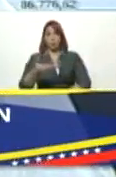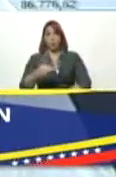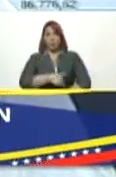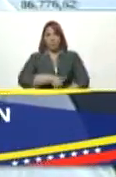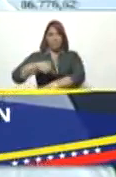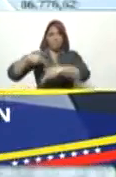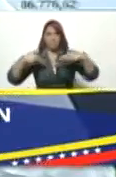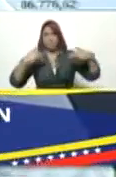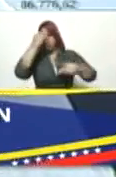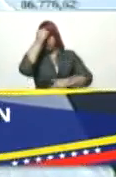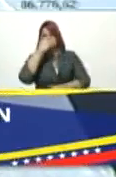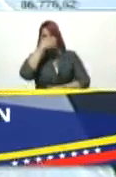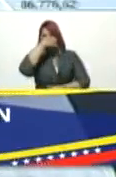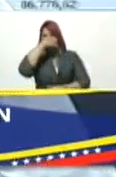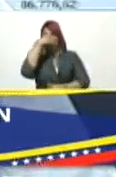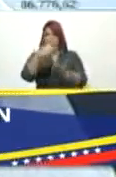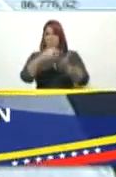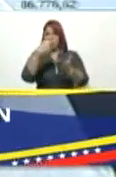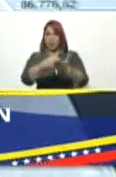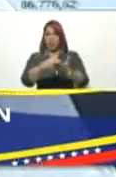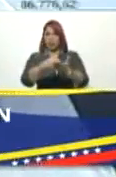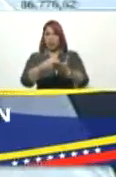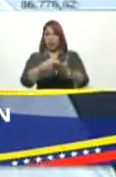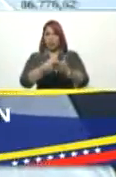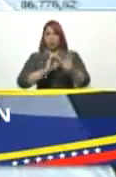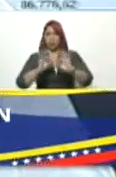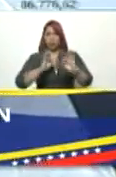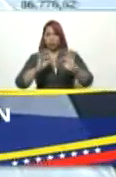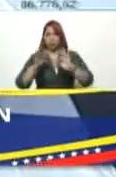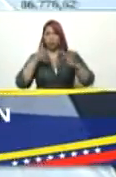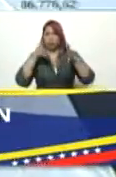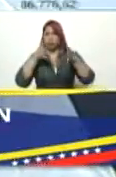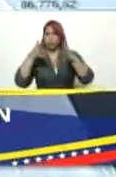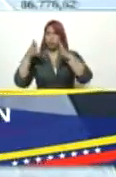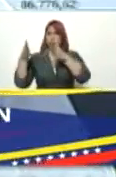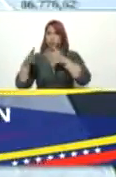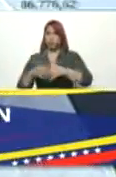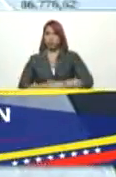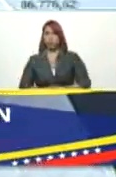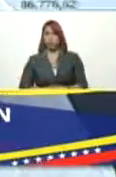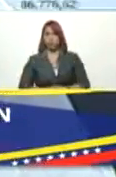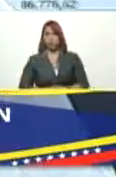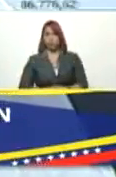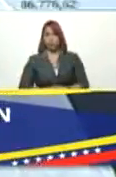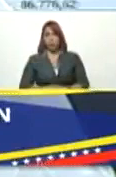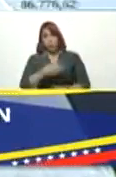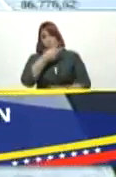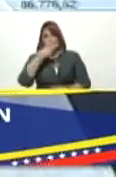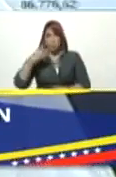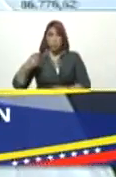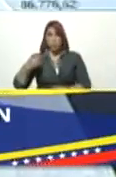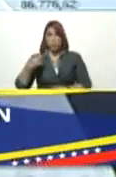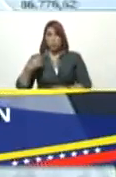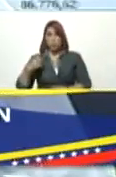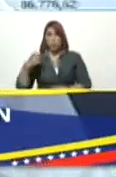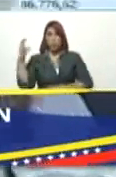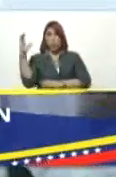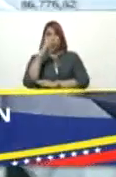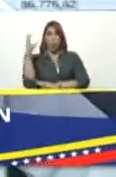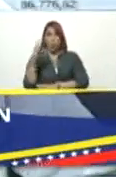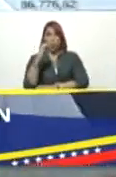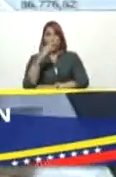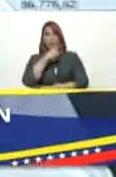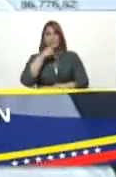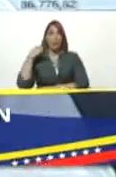delincuentes financiados y entrenados por el narco paramilitarismo colombiano de Iván